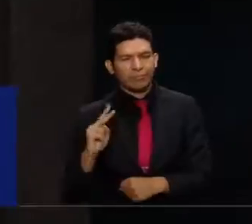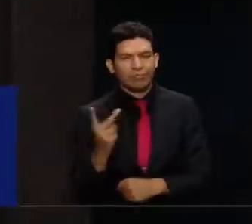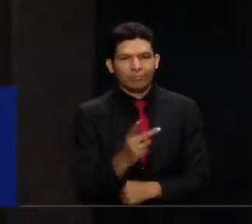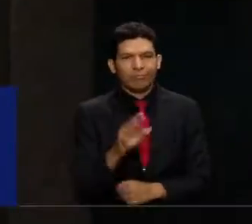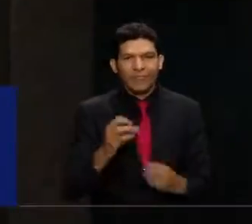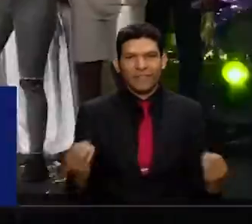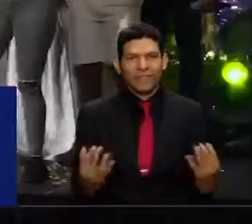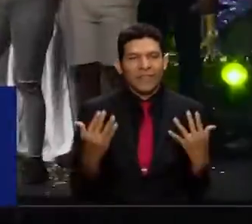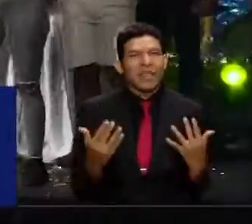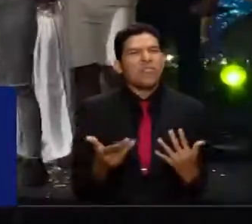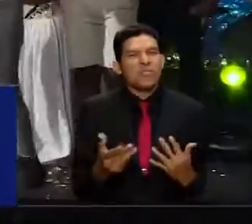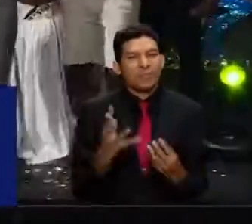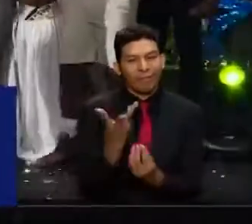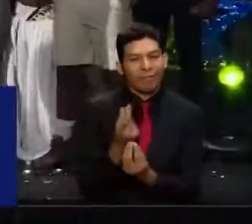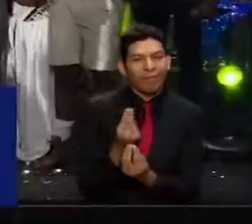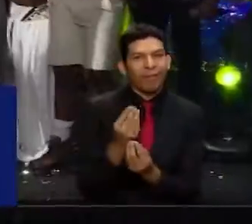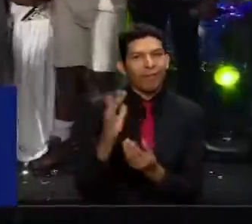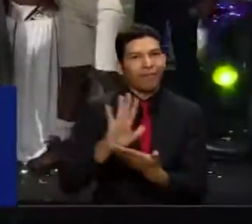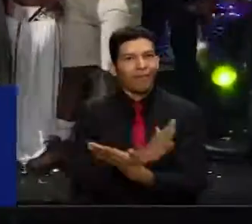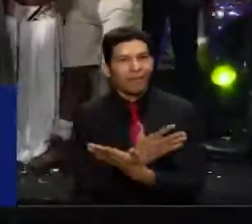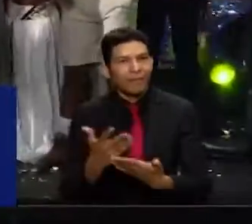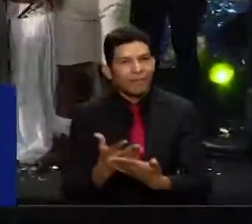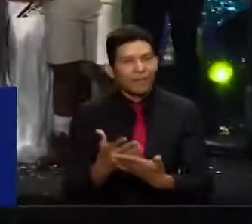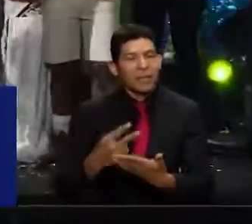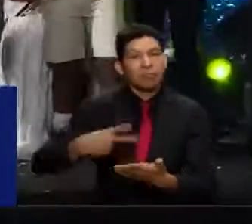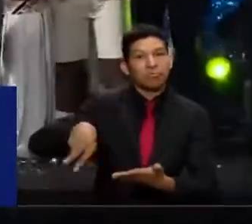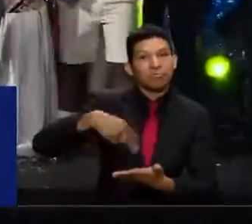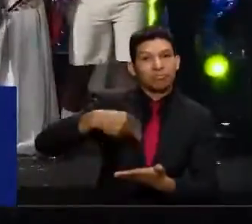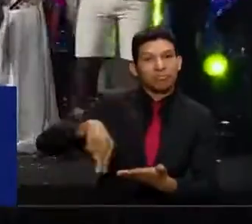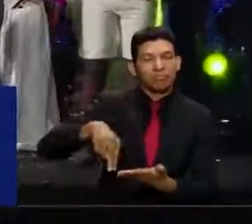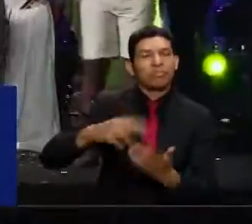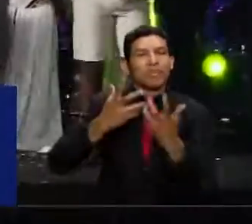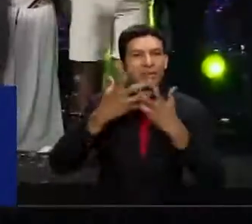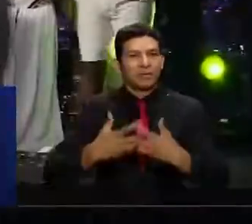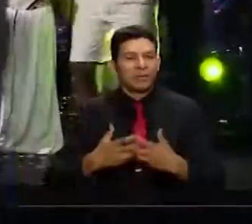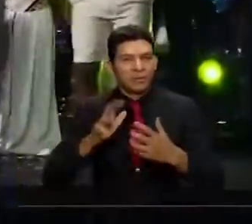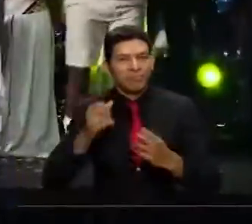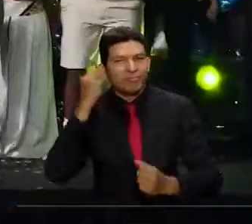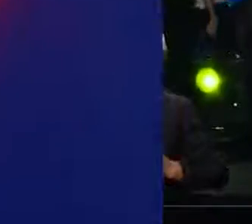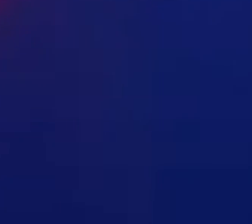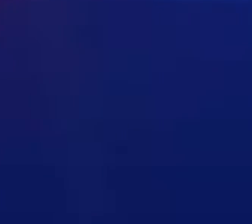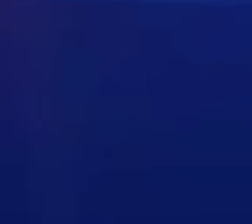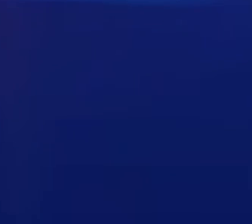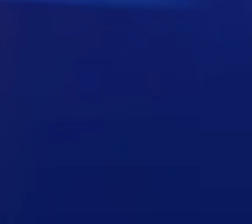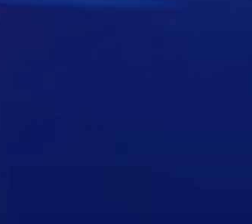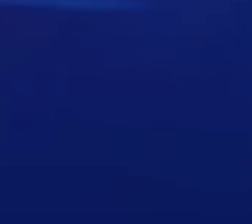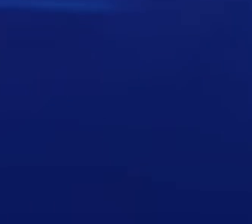vida a través del arte, la música, la danza y las industrias creativas.